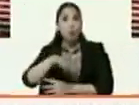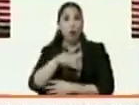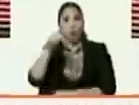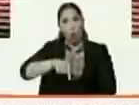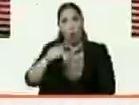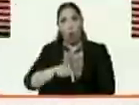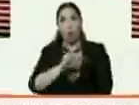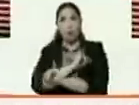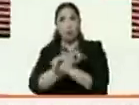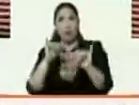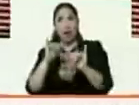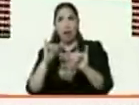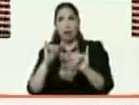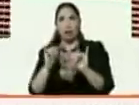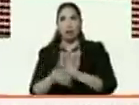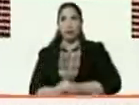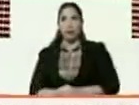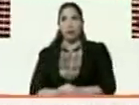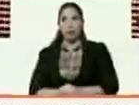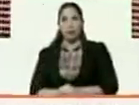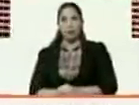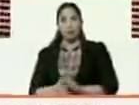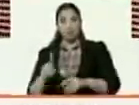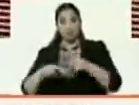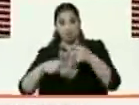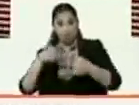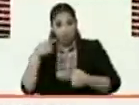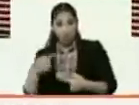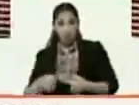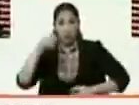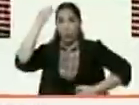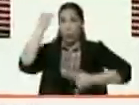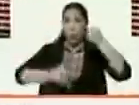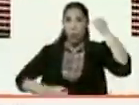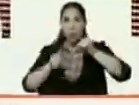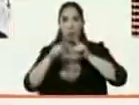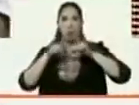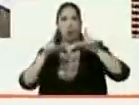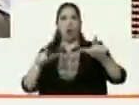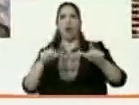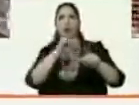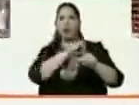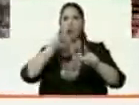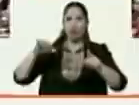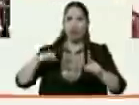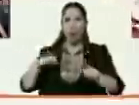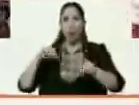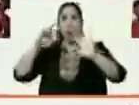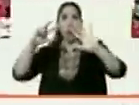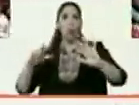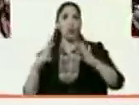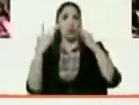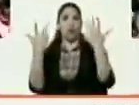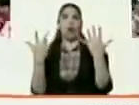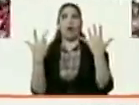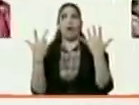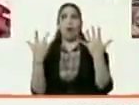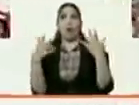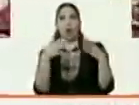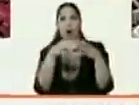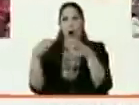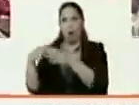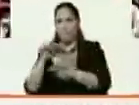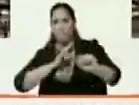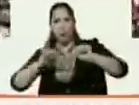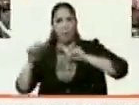como patriota vicepresidente, después de estar en el último y penúltimo lugar, somos el 8º en organización del Partido